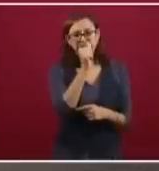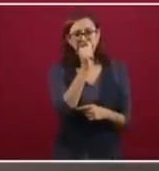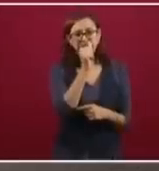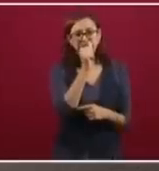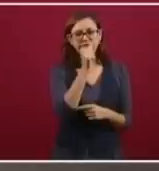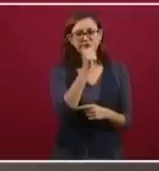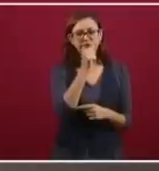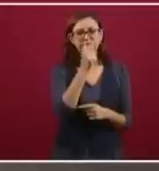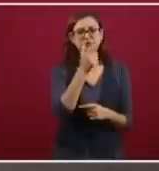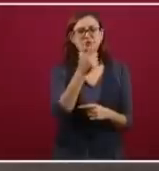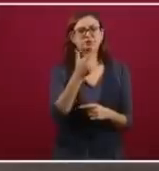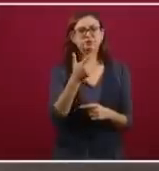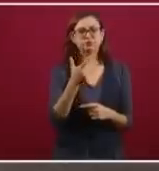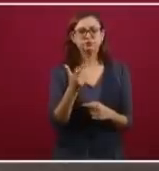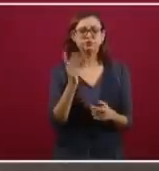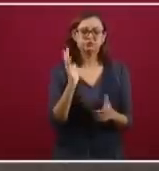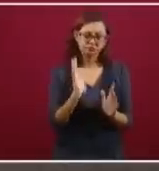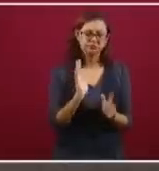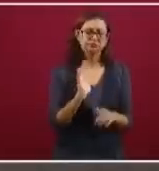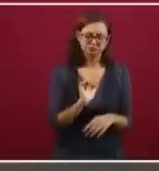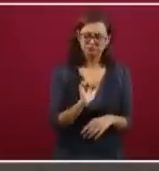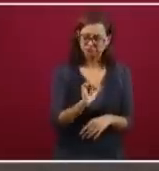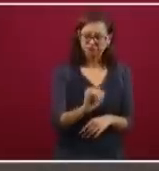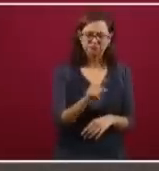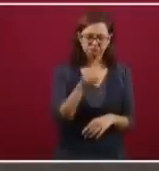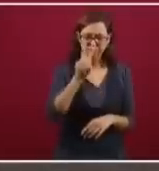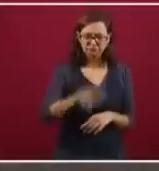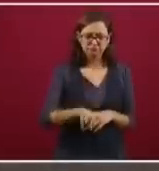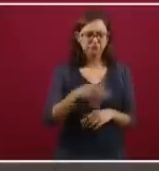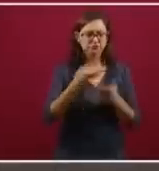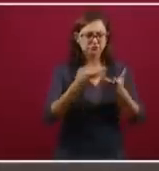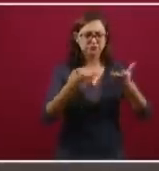se les está pagando una indemnización